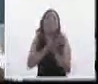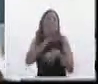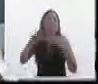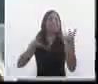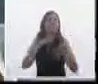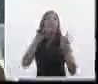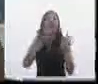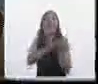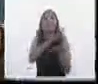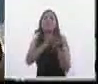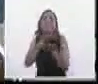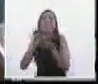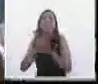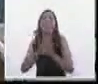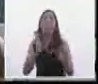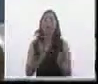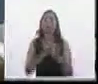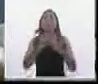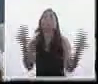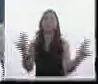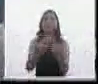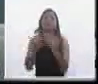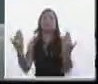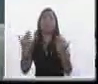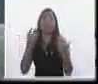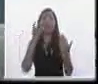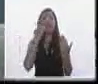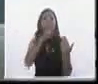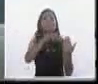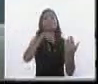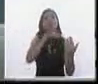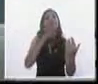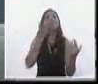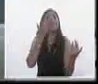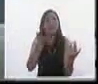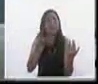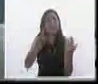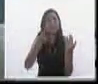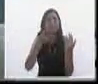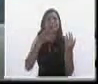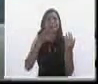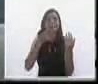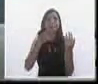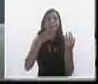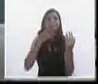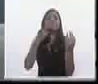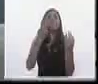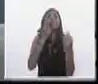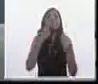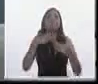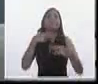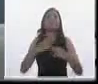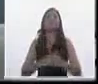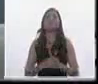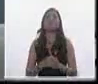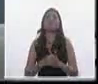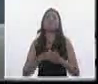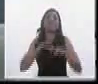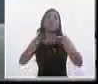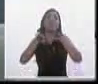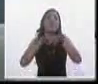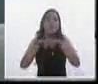o todos estos carreras Al momento de querer llegar a un este adquirir un un